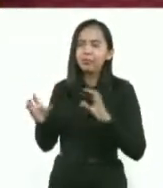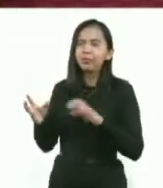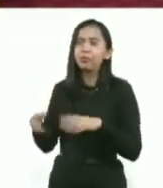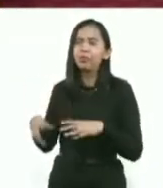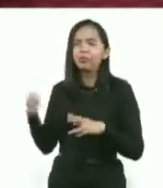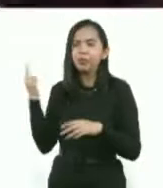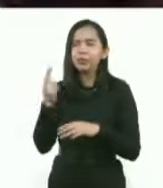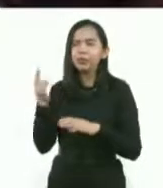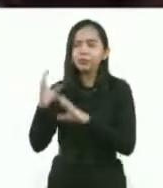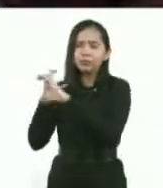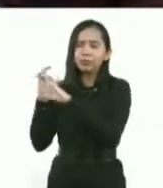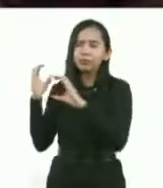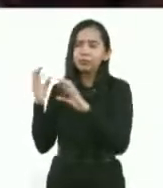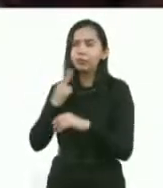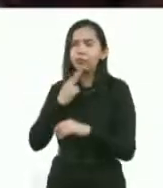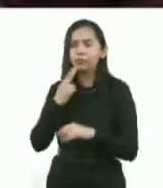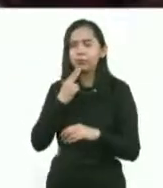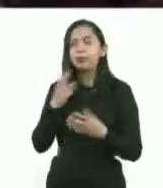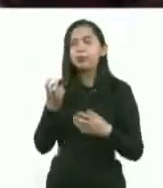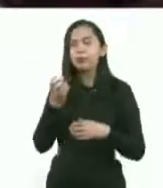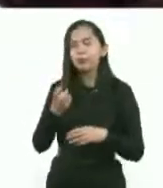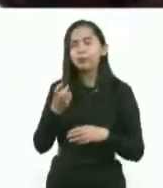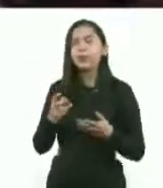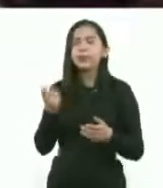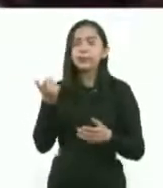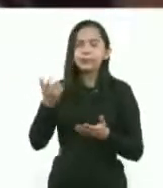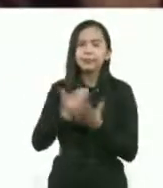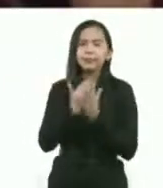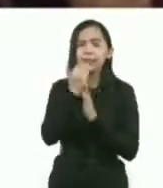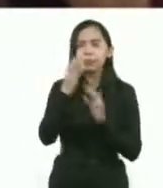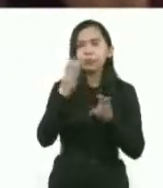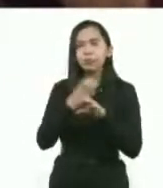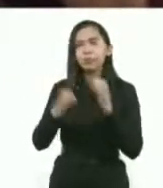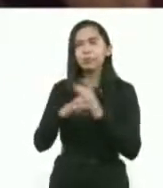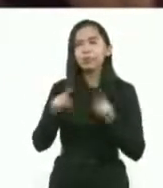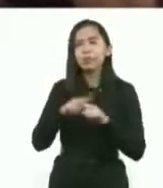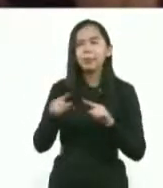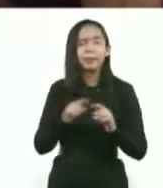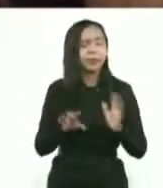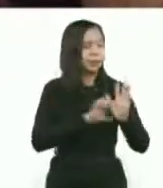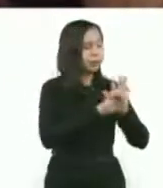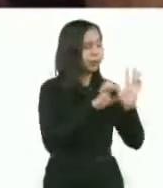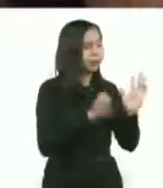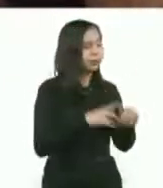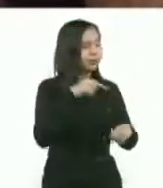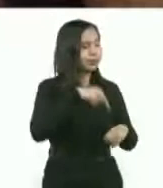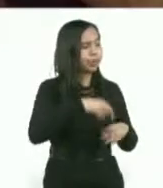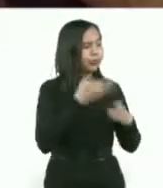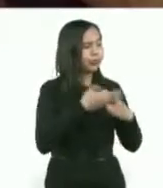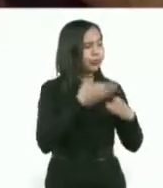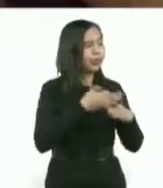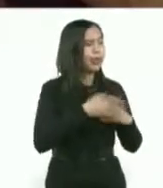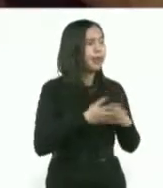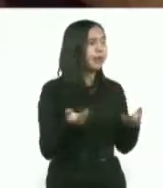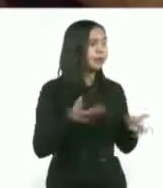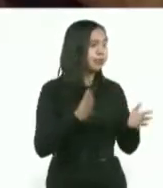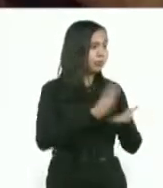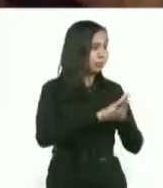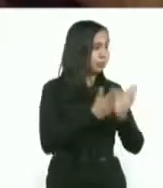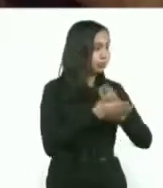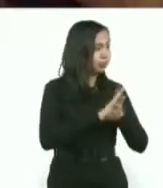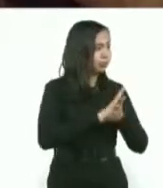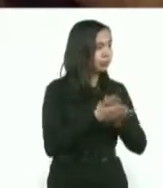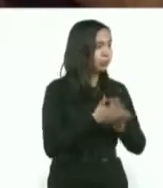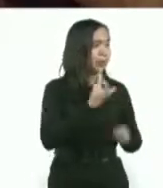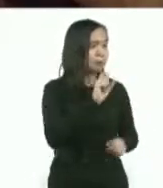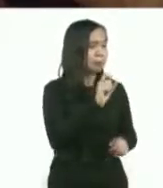combustibles. Hemos visto incremento ahorita recientemente de la tortilla, el precio de la tortilla hasta 20 pesos, incluso también